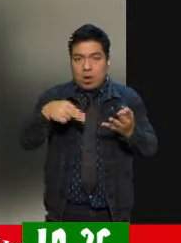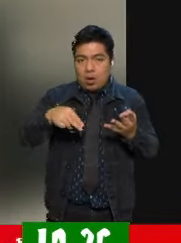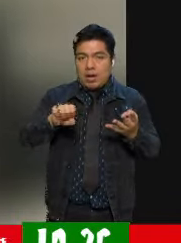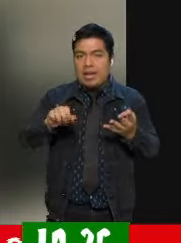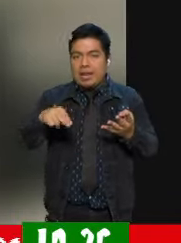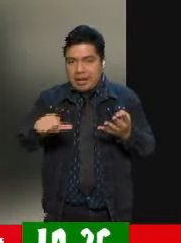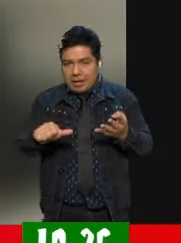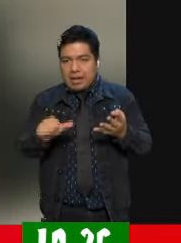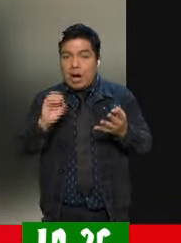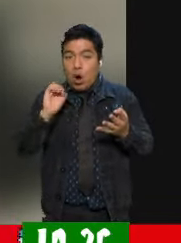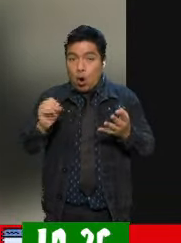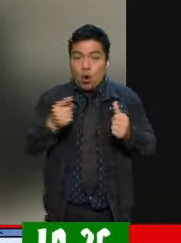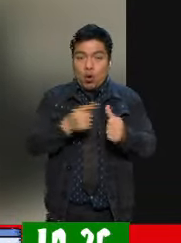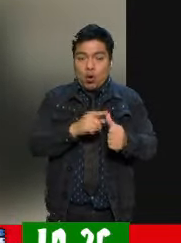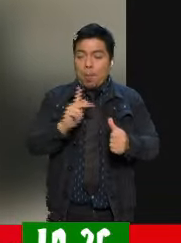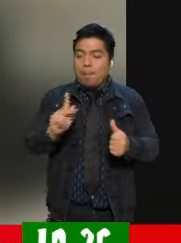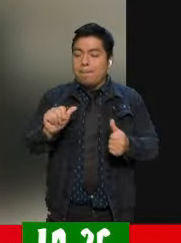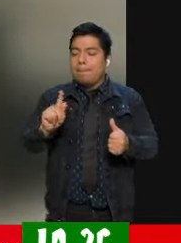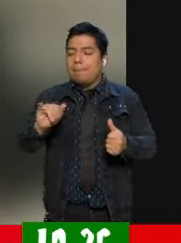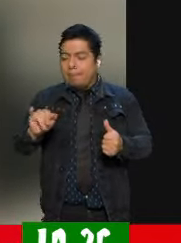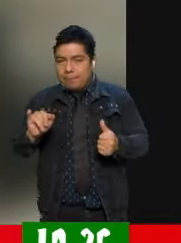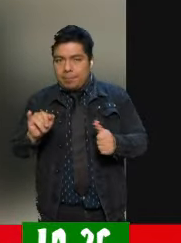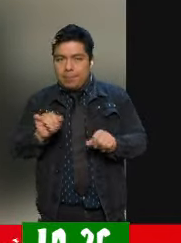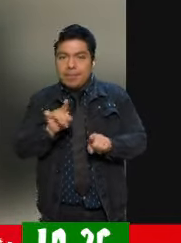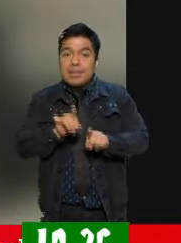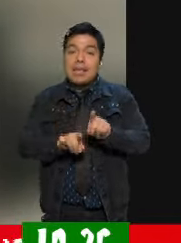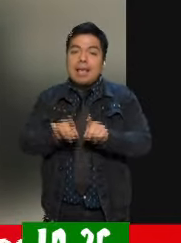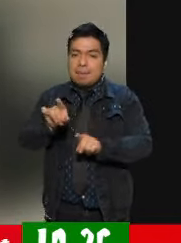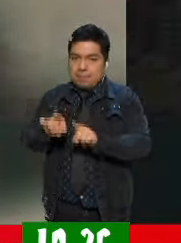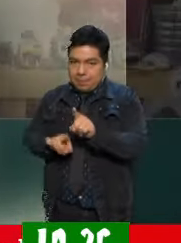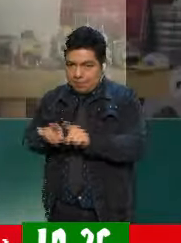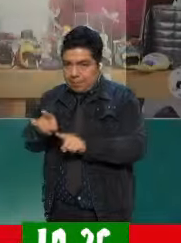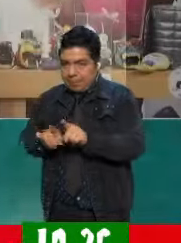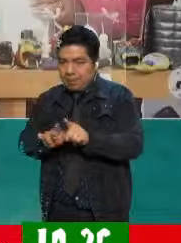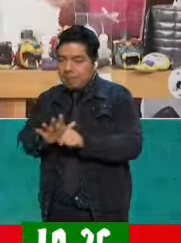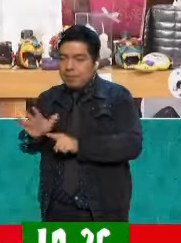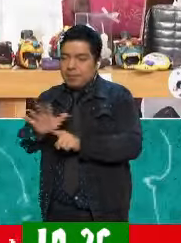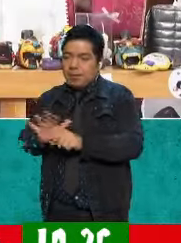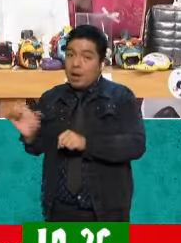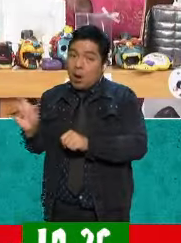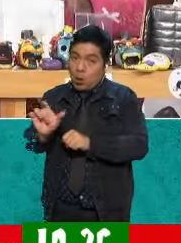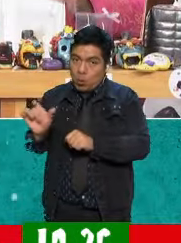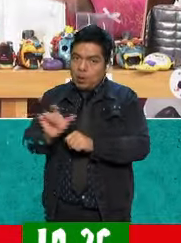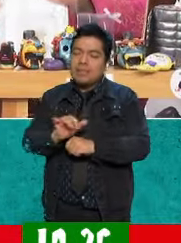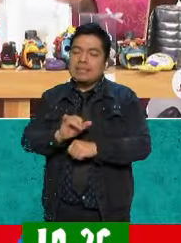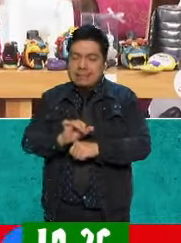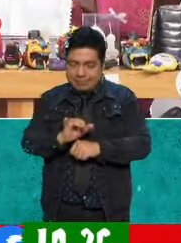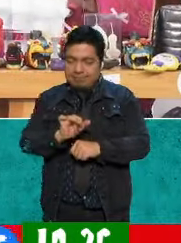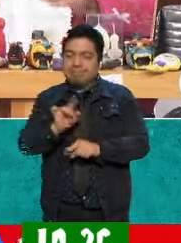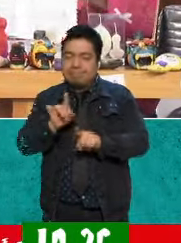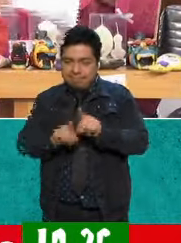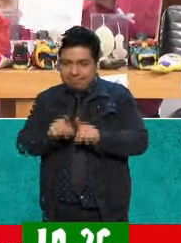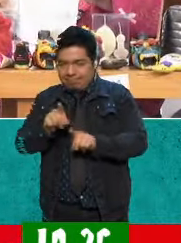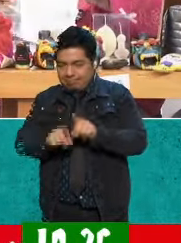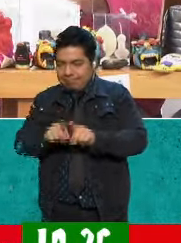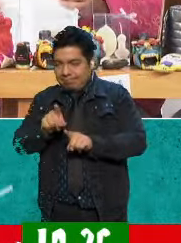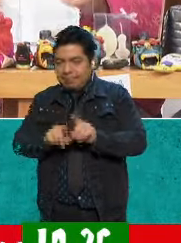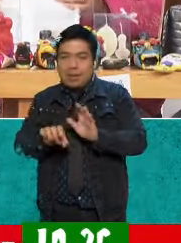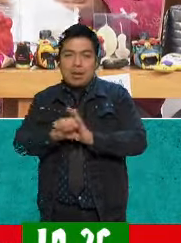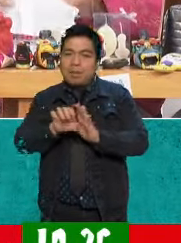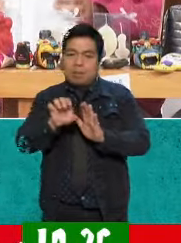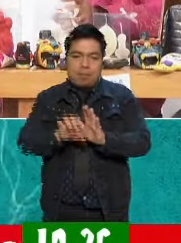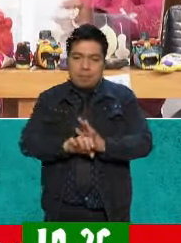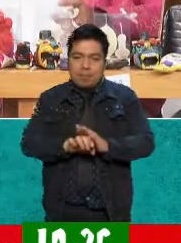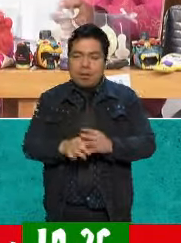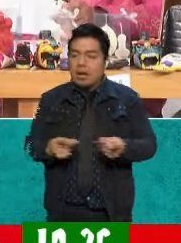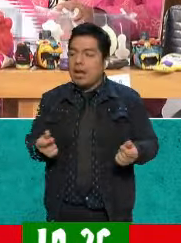o papi, por ejemplo. Ahora, también depende en qué momento. Depende del momento, sí. Sí, porque ya entramos en gastos.